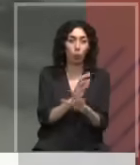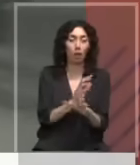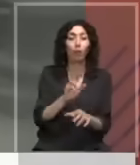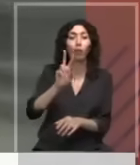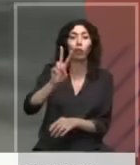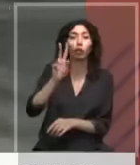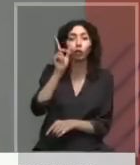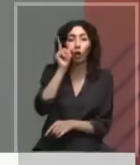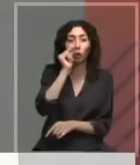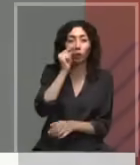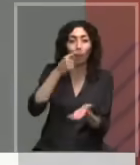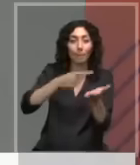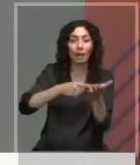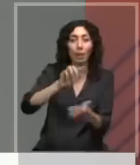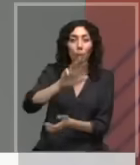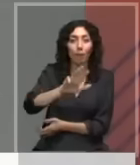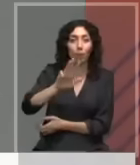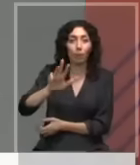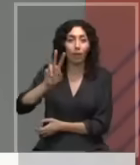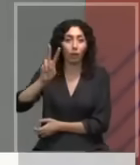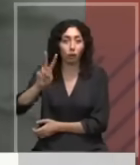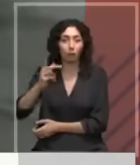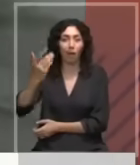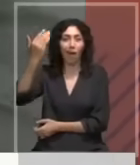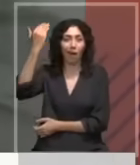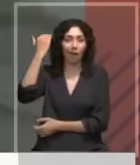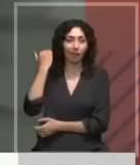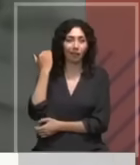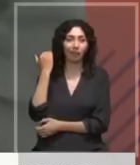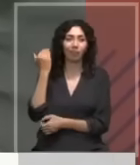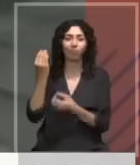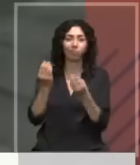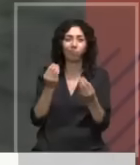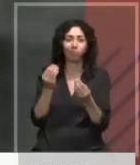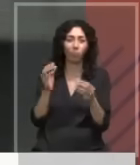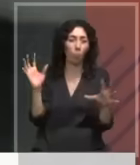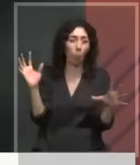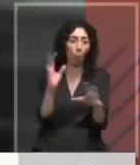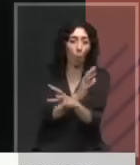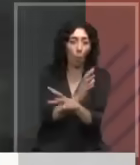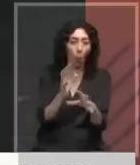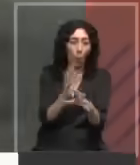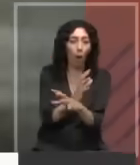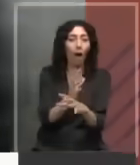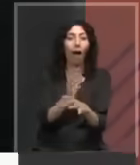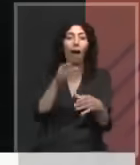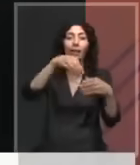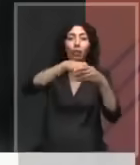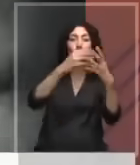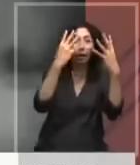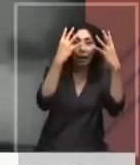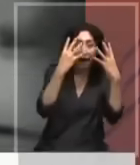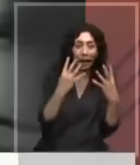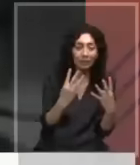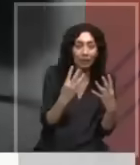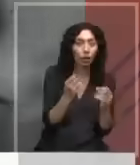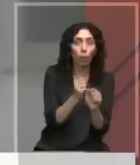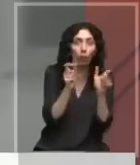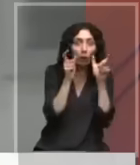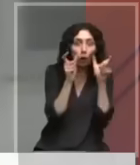octubre de 1992 se produjo la llamada Masacre de Carandirú. Tras un motín en la cárcel que no pudo ser